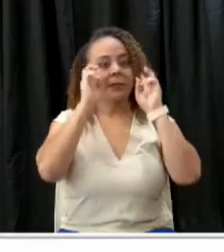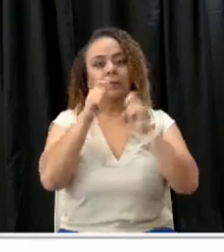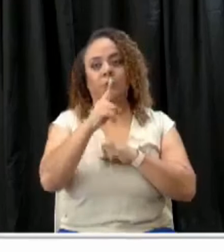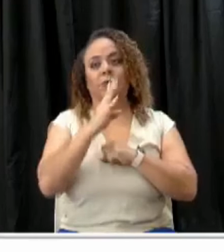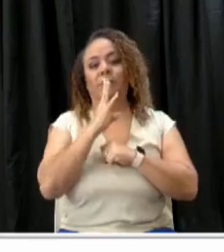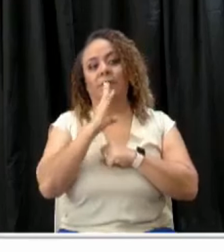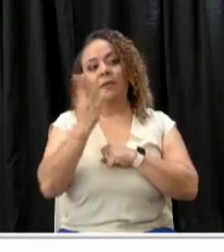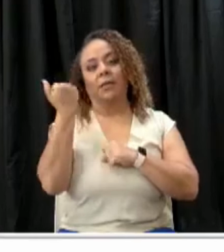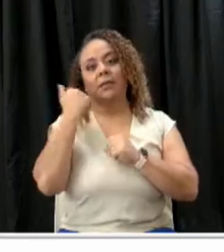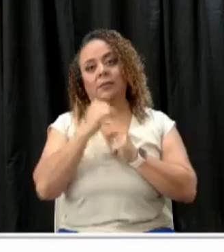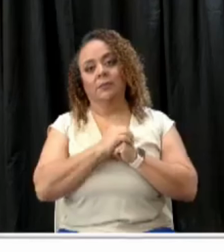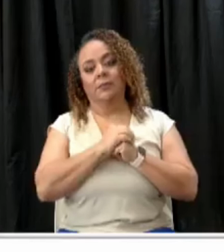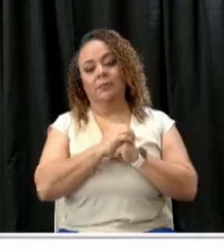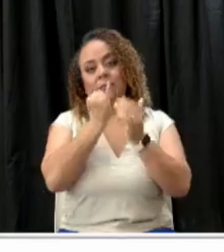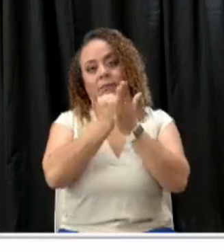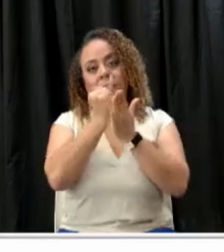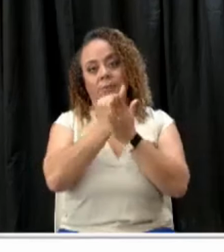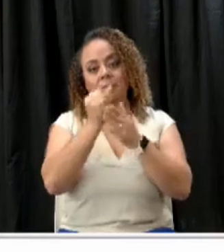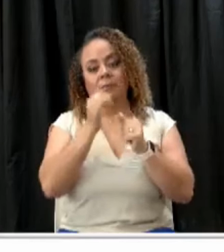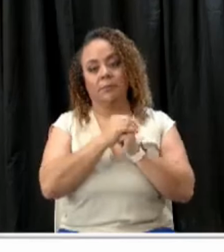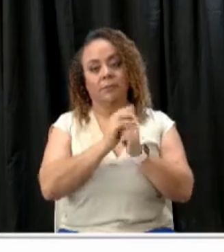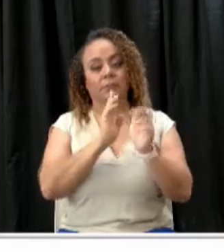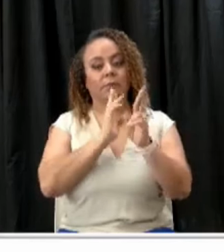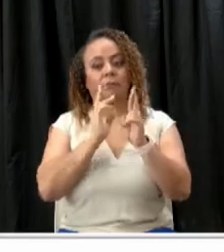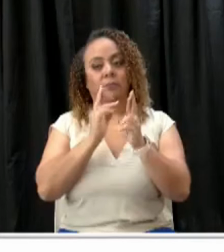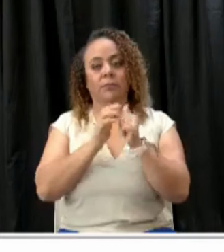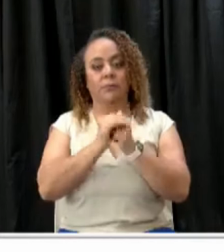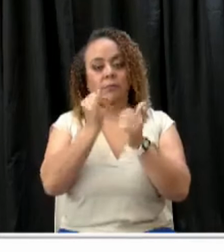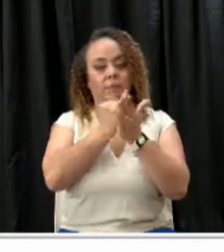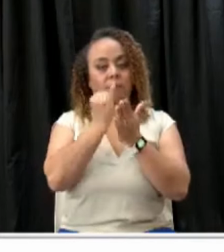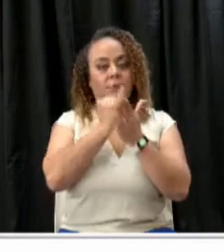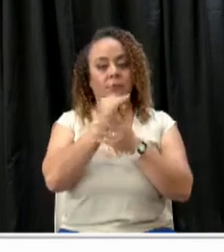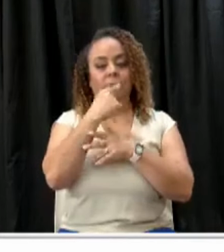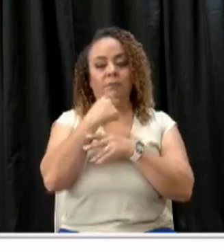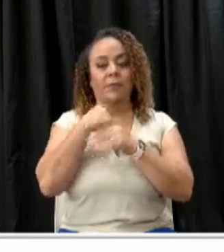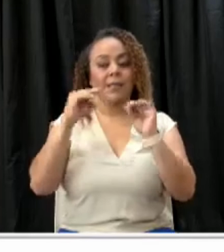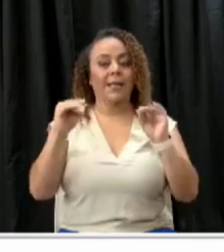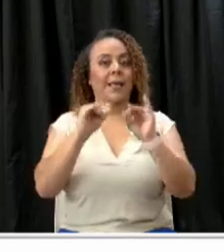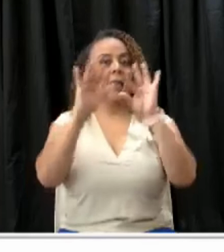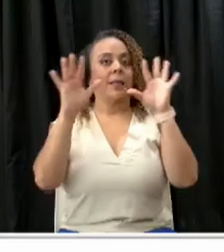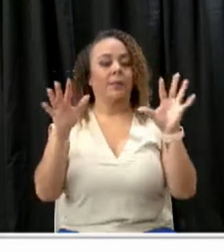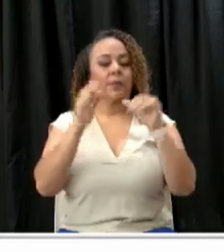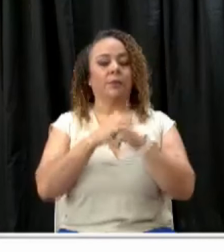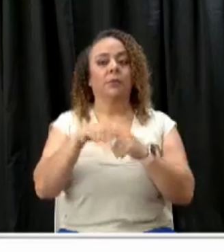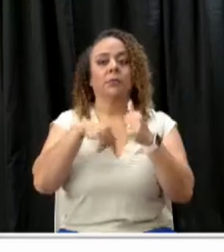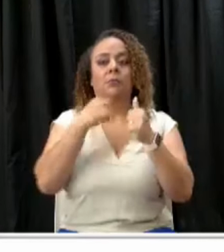ahora, de que la investigación, los resultados de la investigación nos dice claramente